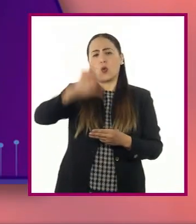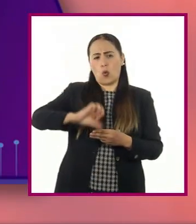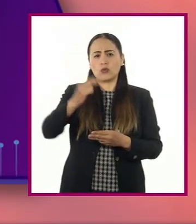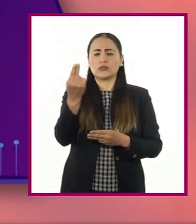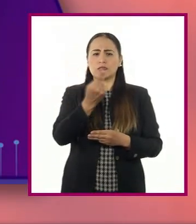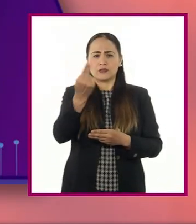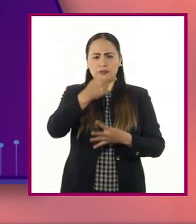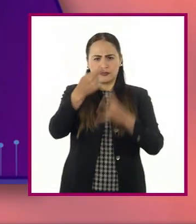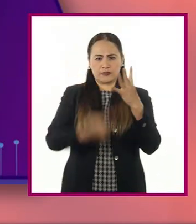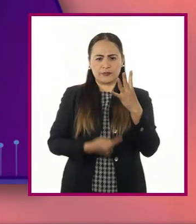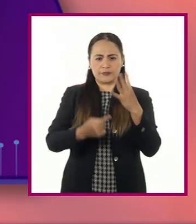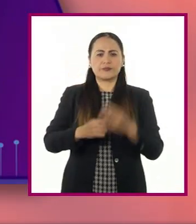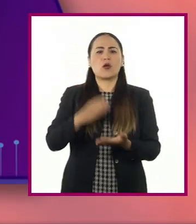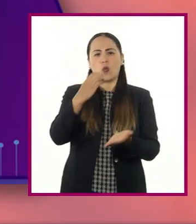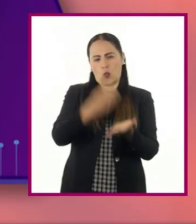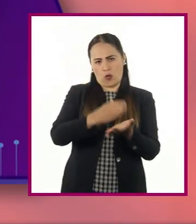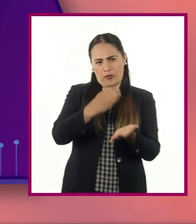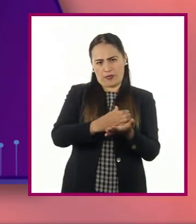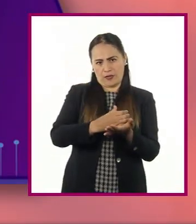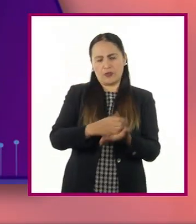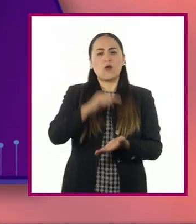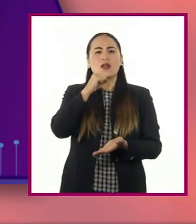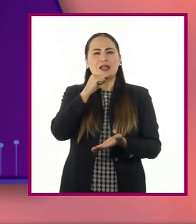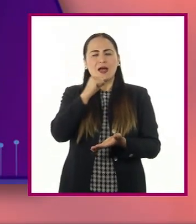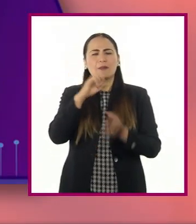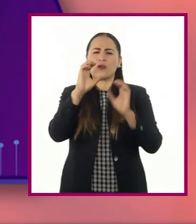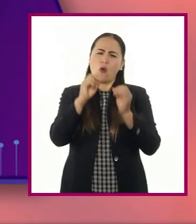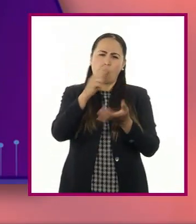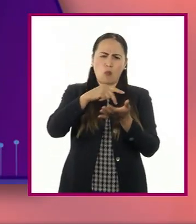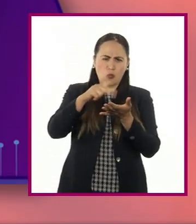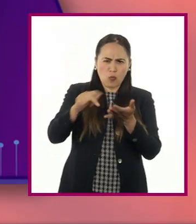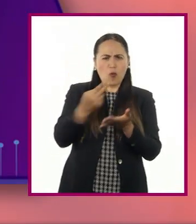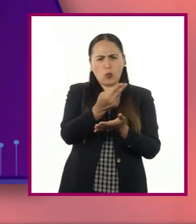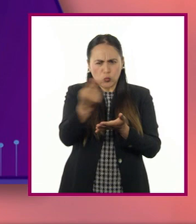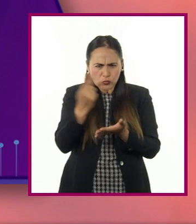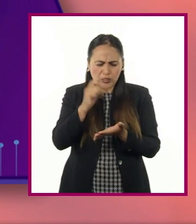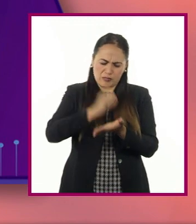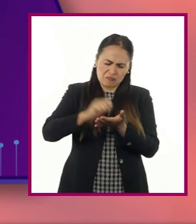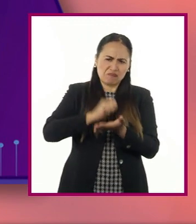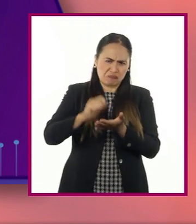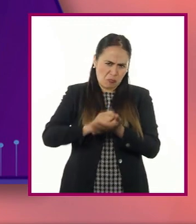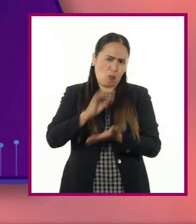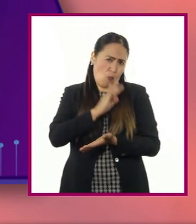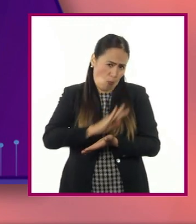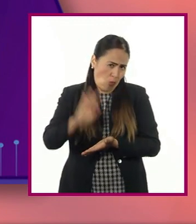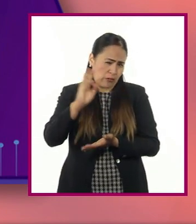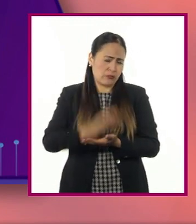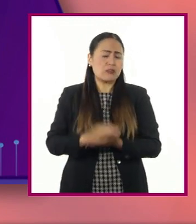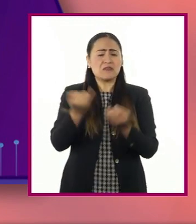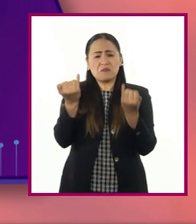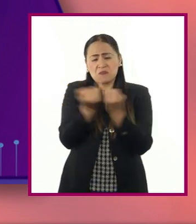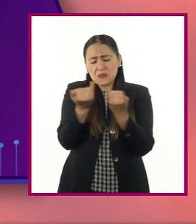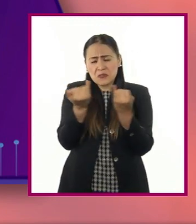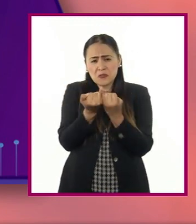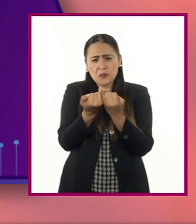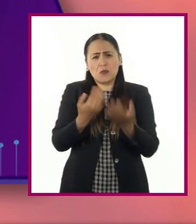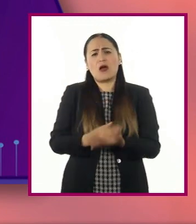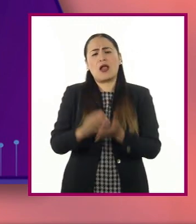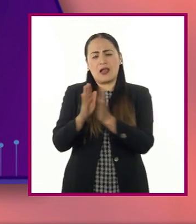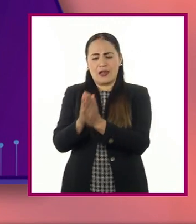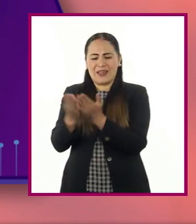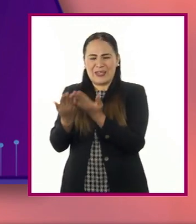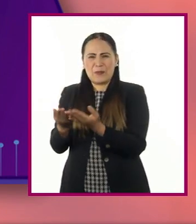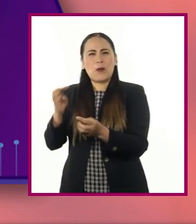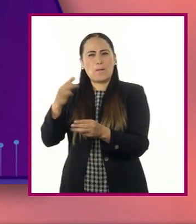esta sesión son cuaderno y lápiz o bolígrafo para que puedan tomar notas. También podría ayudarles tener a la mano su libro